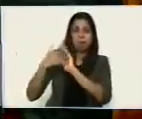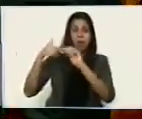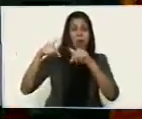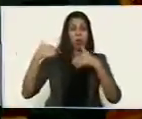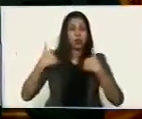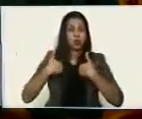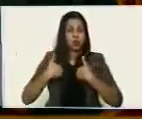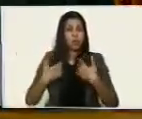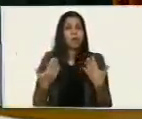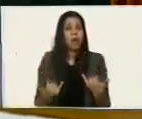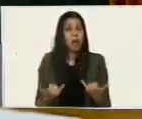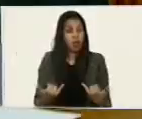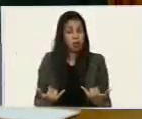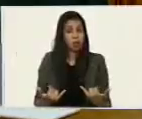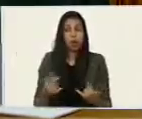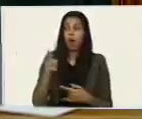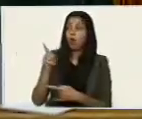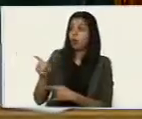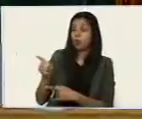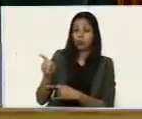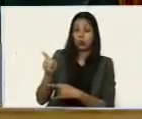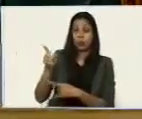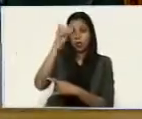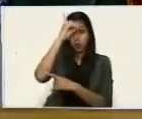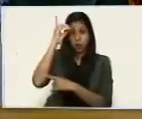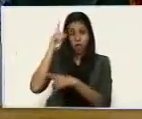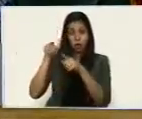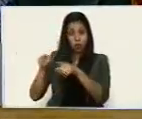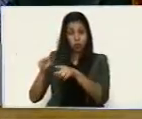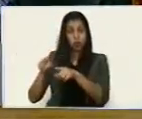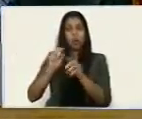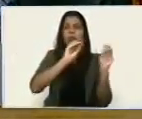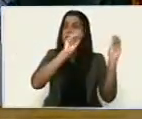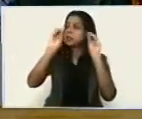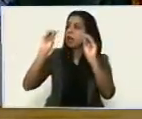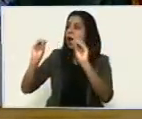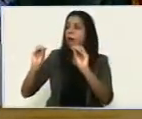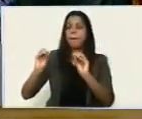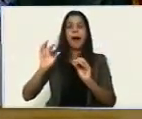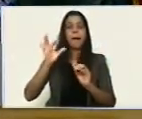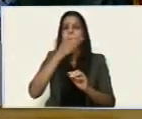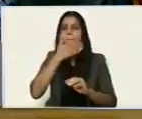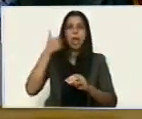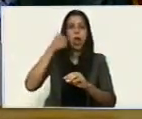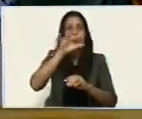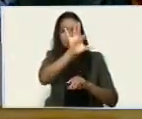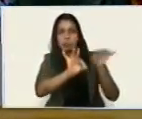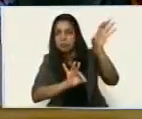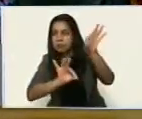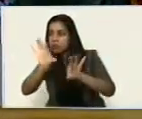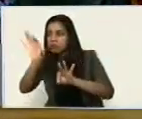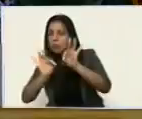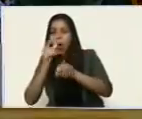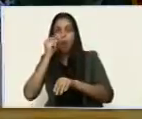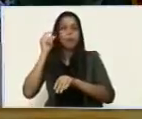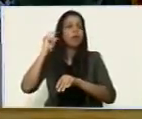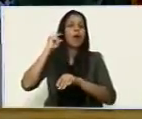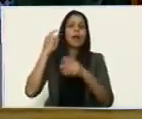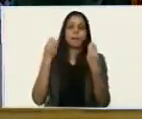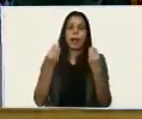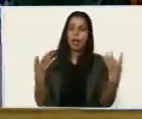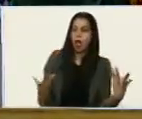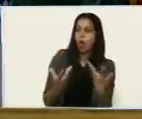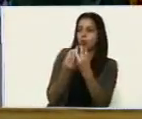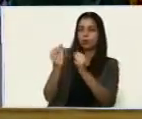hoy, usted convocará a sus mejores hombres, a sus mejores mujeres, para enfrentar al enemigo común,